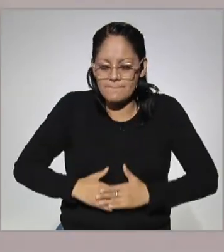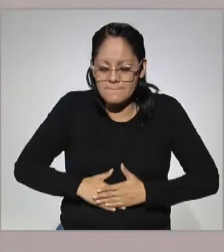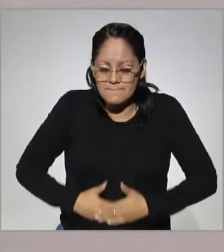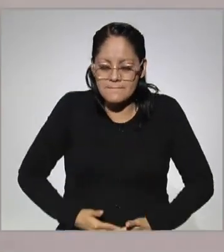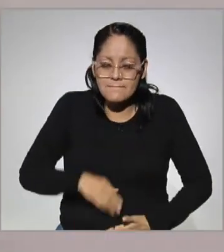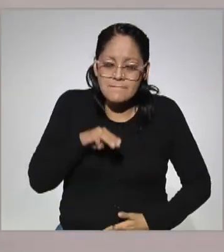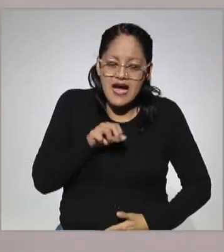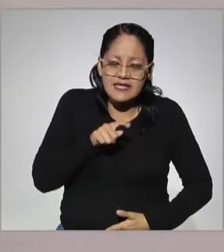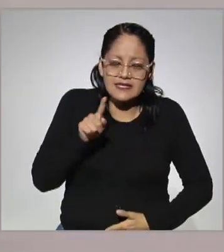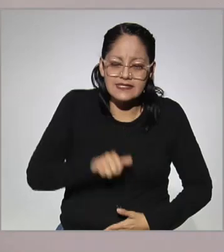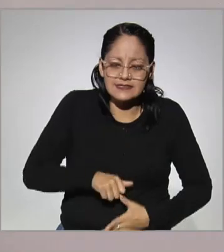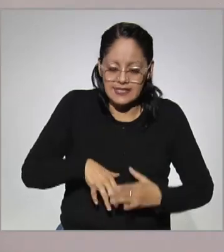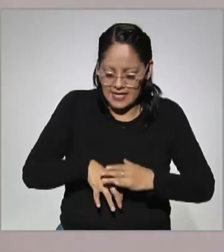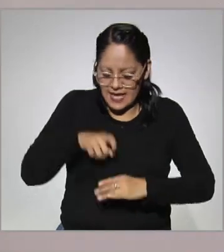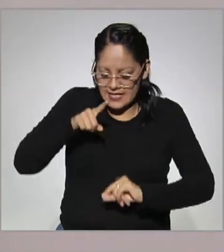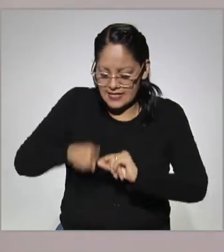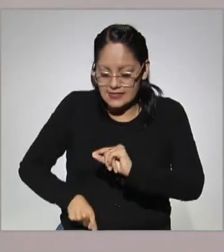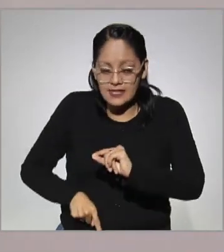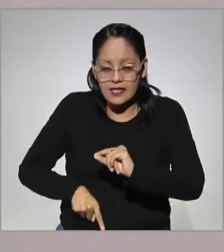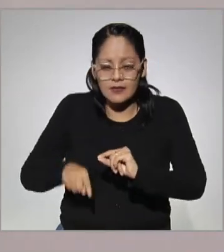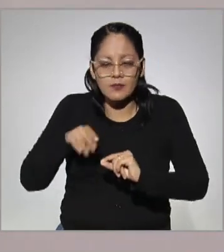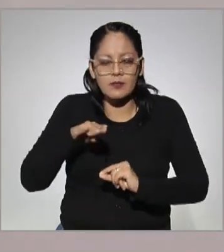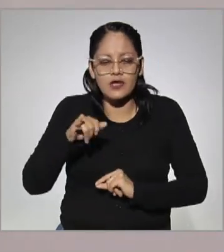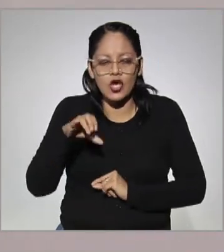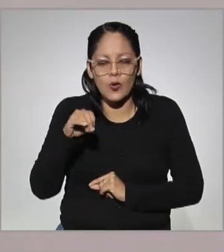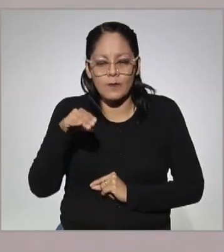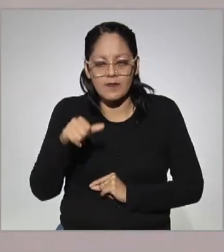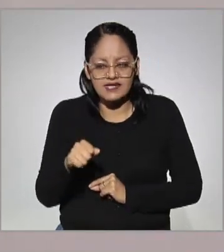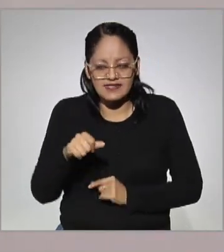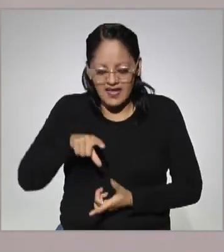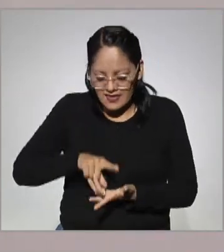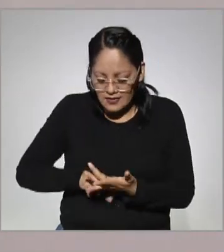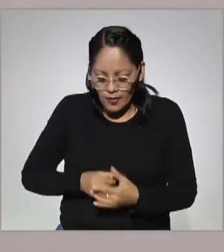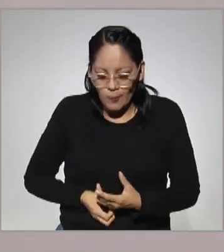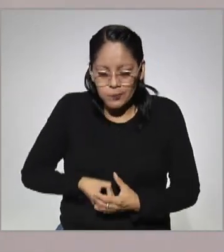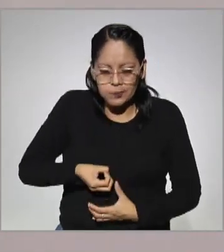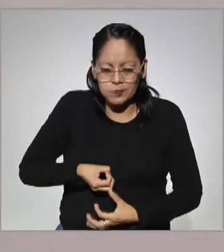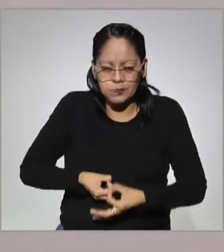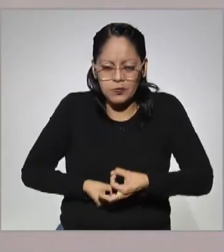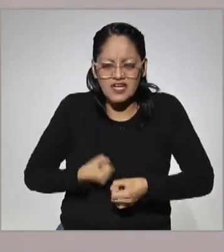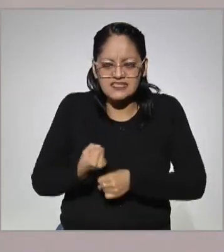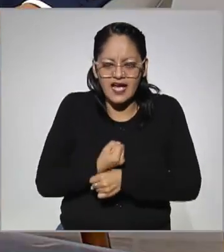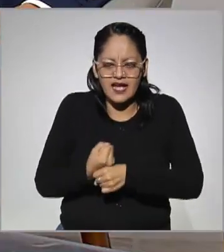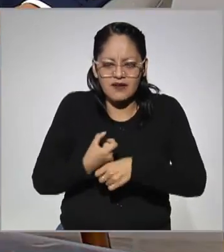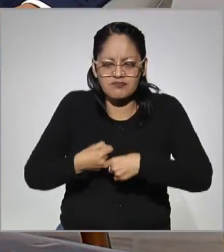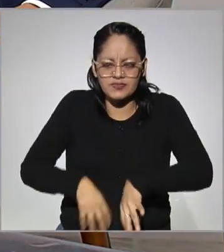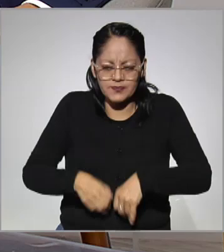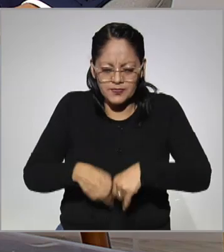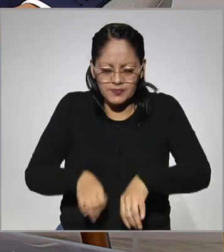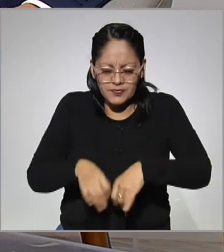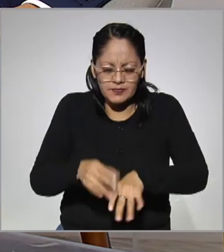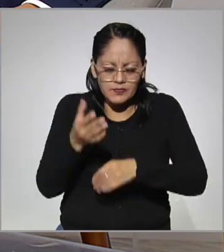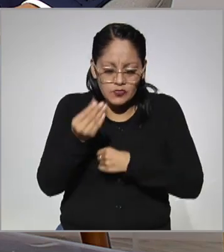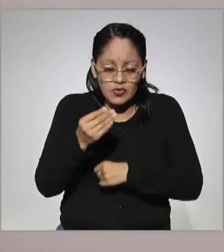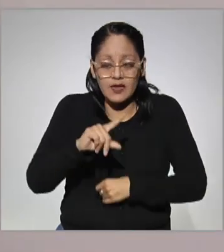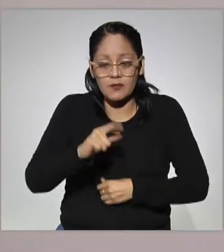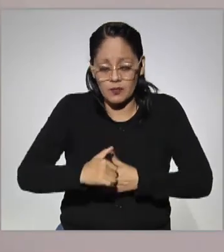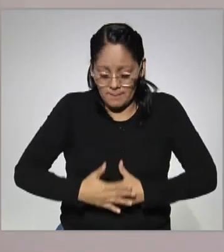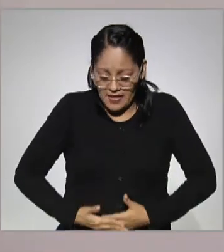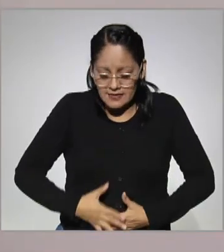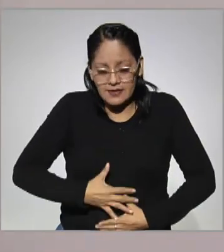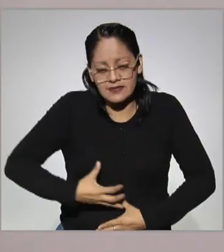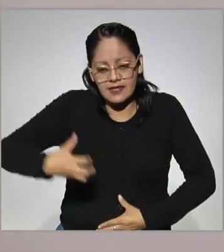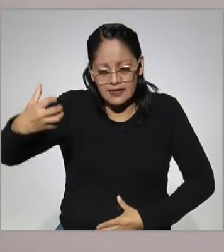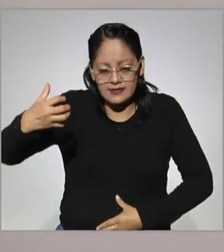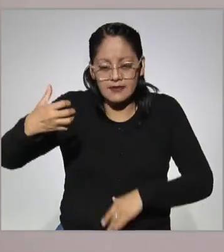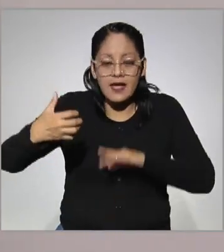común en alguien un poco más grande, que tenga una miomatosis, es decir, unos tumores benignos que les causan muchos sangrados, les quitan la matriz, pero a veces se deja el cuello